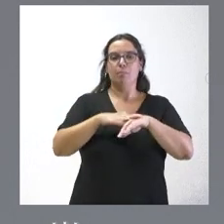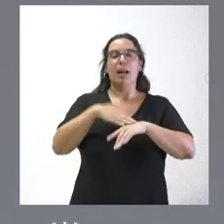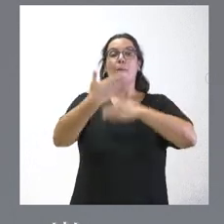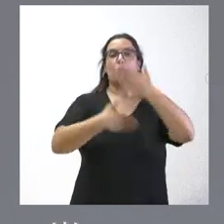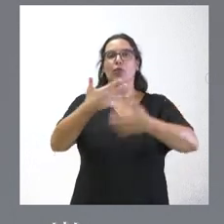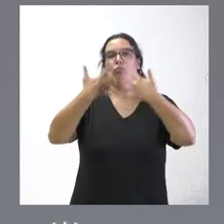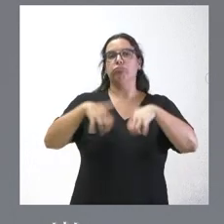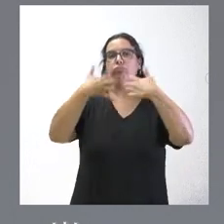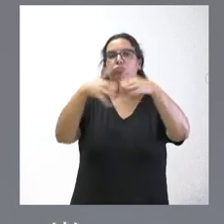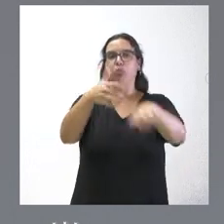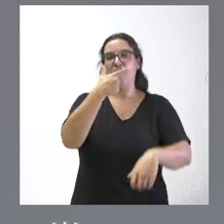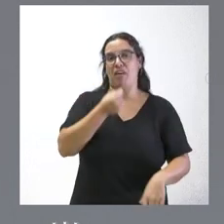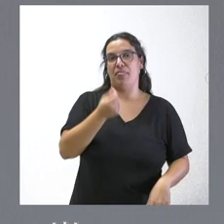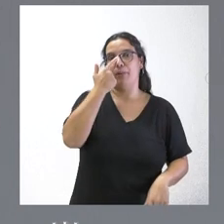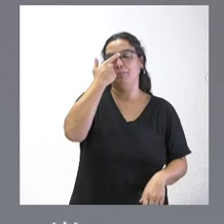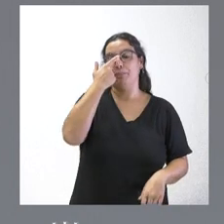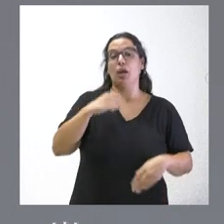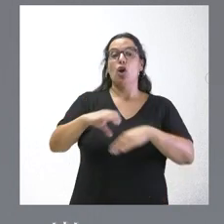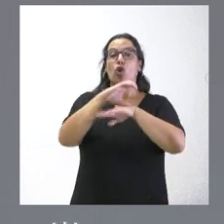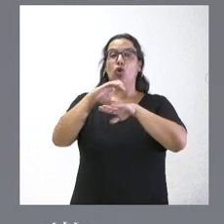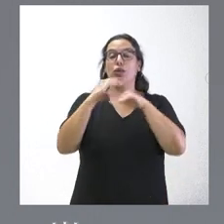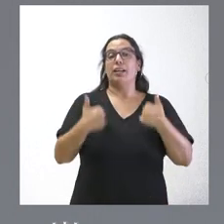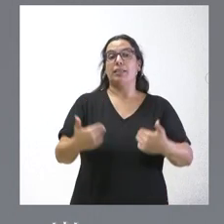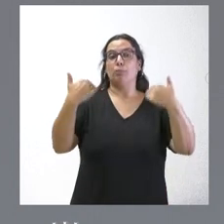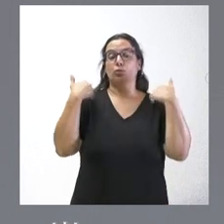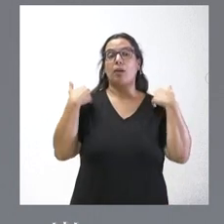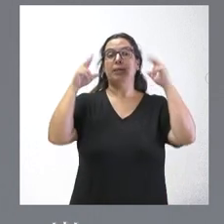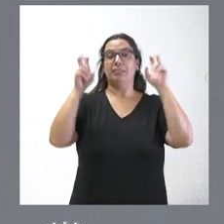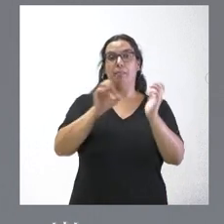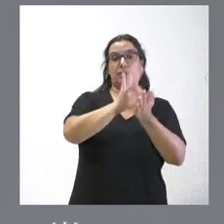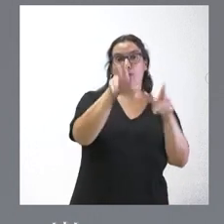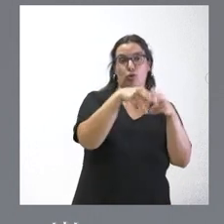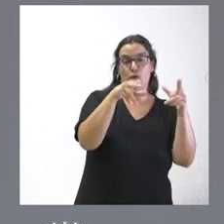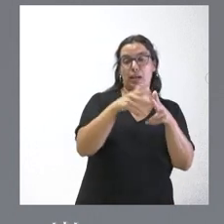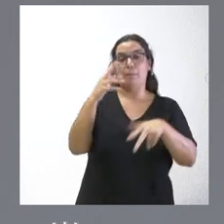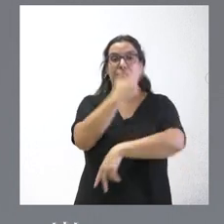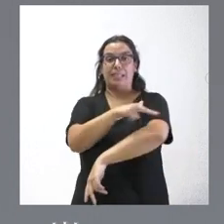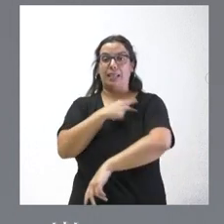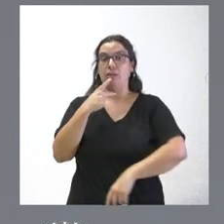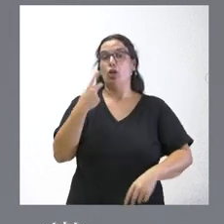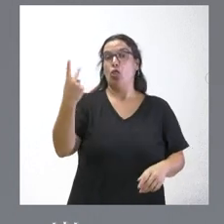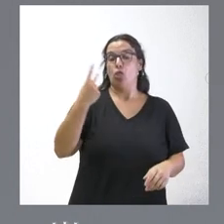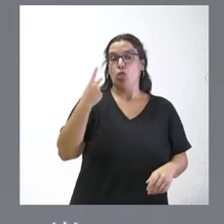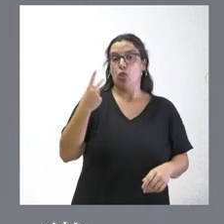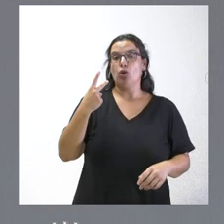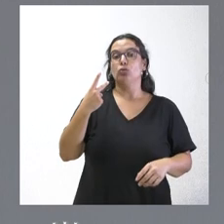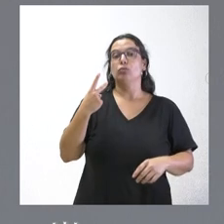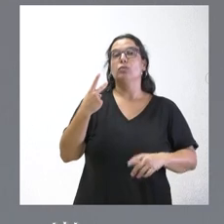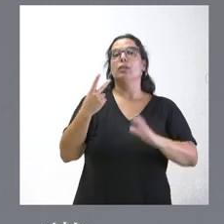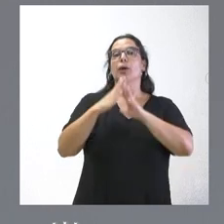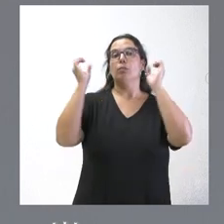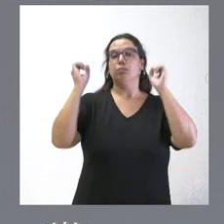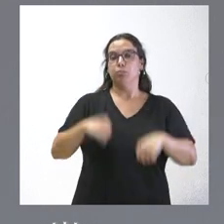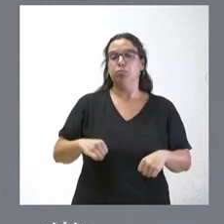procesos las consejerías que ostentan las competencias en materia de servicios sociales y de salud aprobarán de forma conjunta